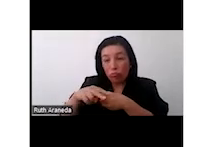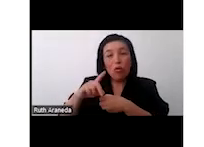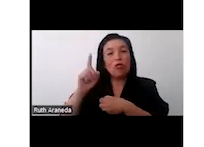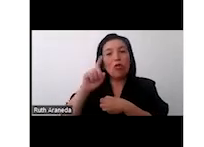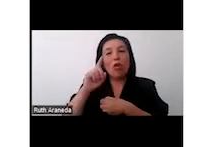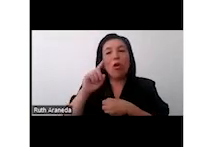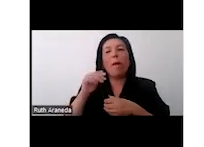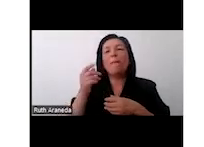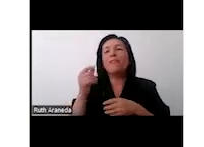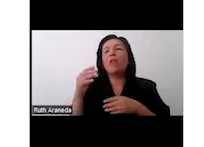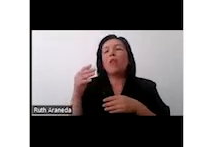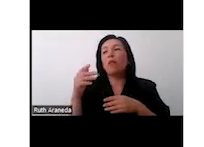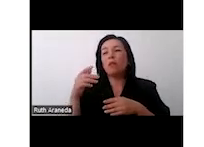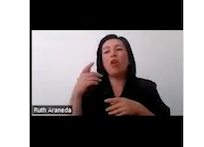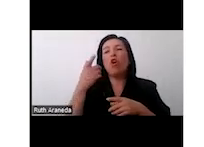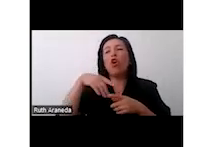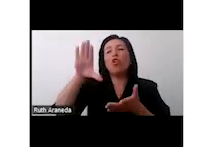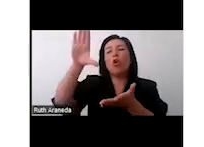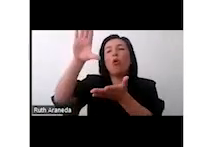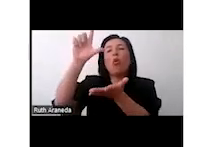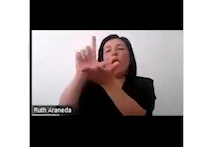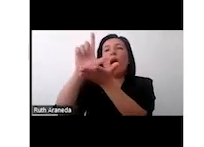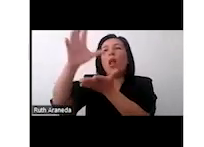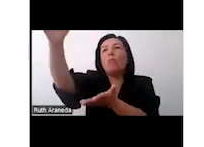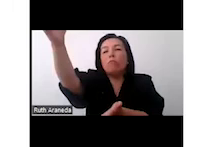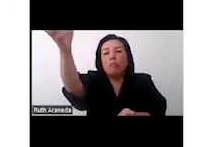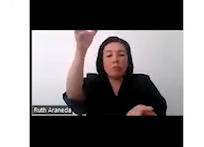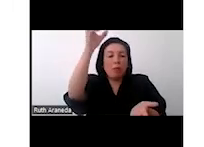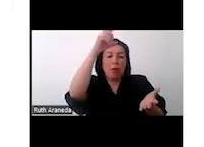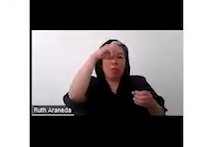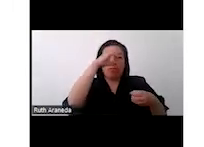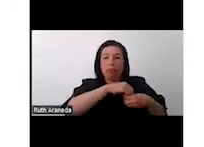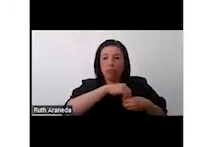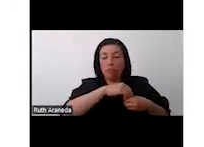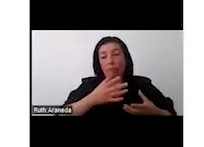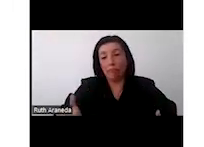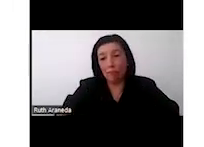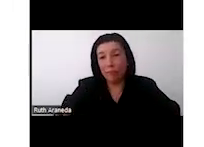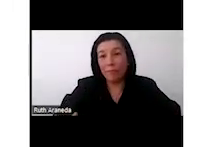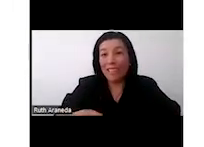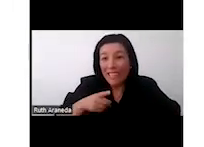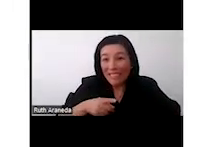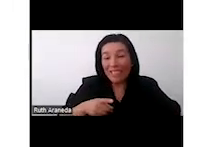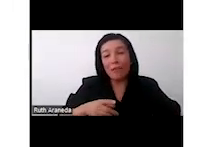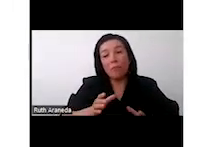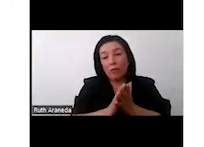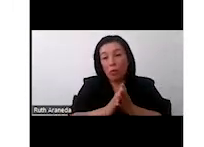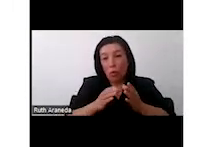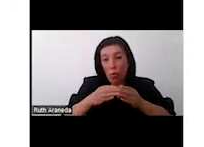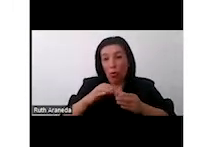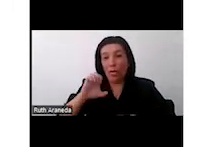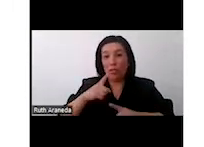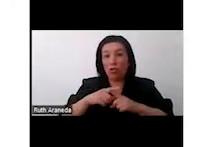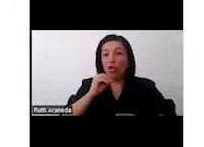no naturalmente desde afuera, ¿ya? Em, y dentro de las exóticas, o sea, que han sido traídas